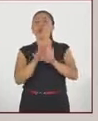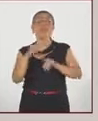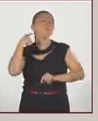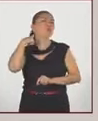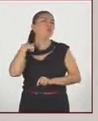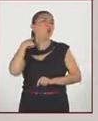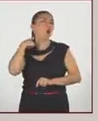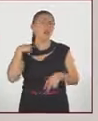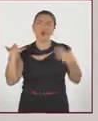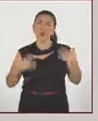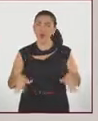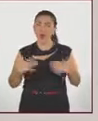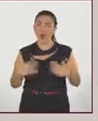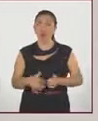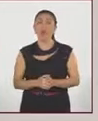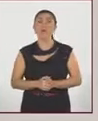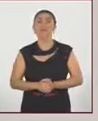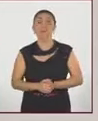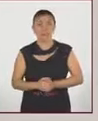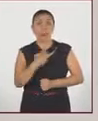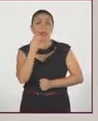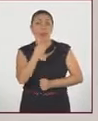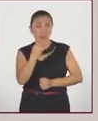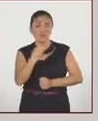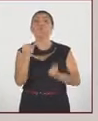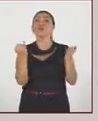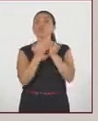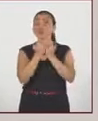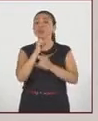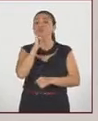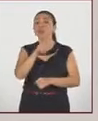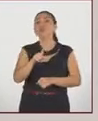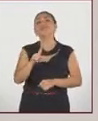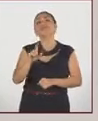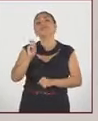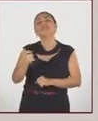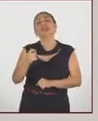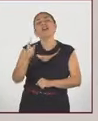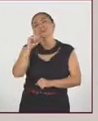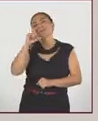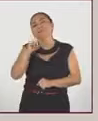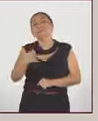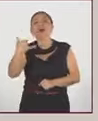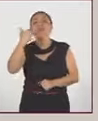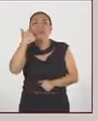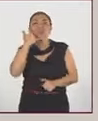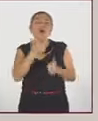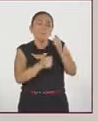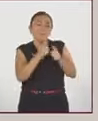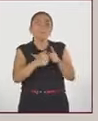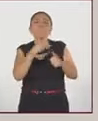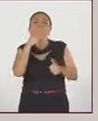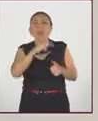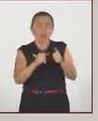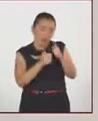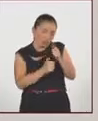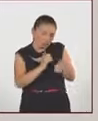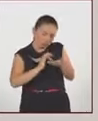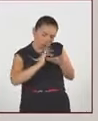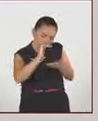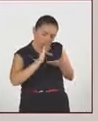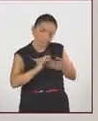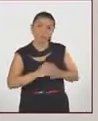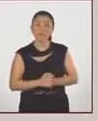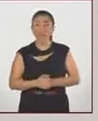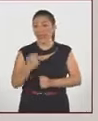¿no? Esto tiene mucho que ver también con el uso del celular, los mensajes de texto. La posición en W, aquí